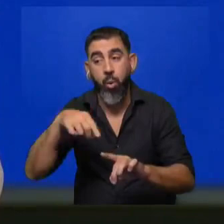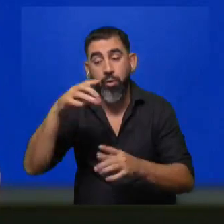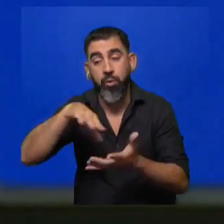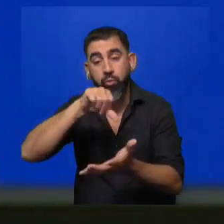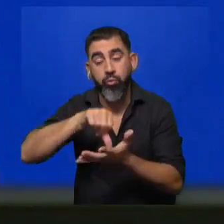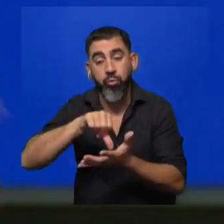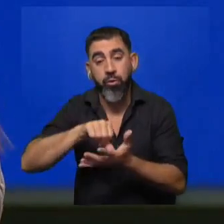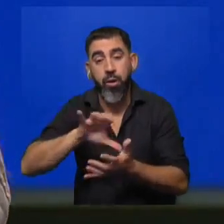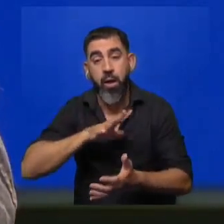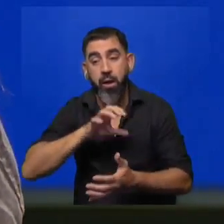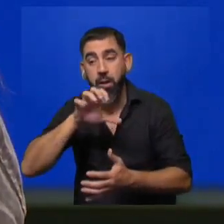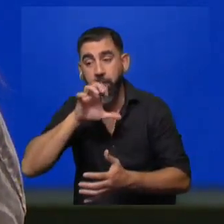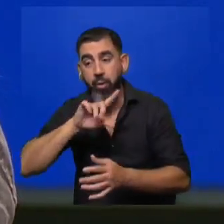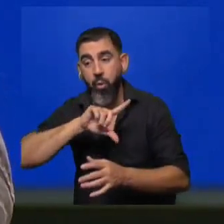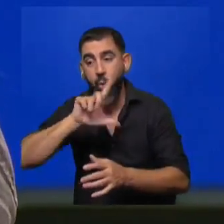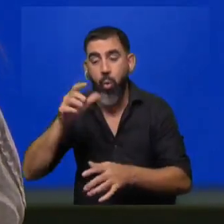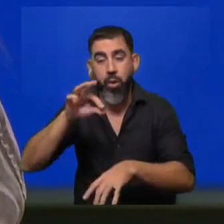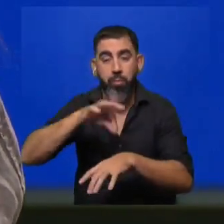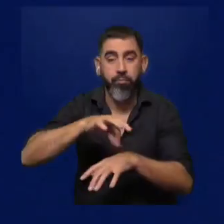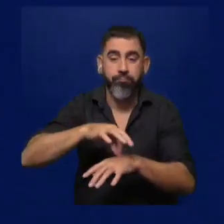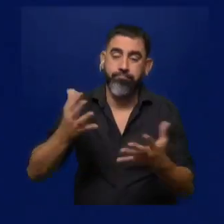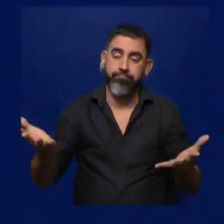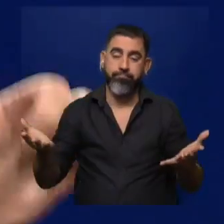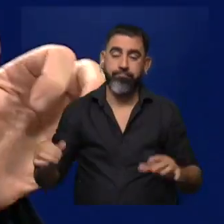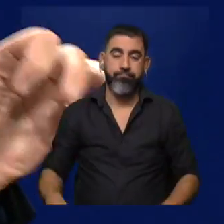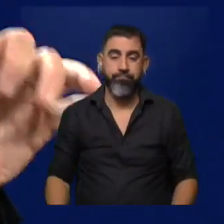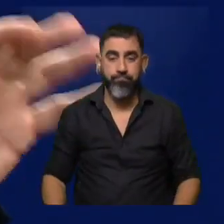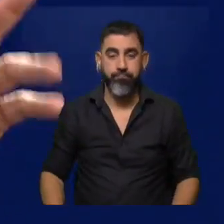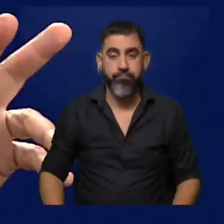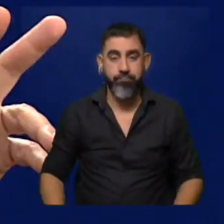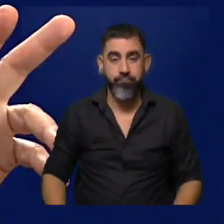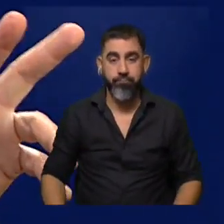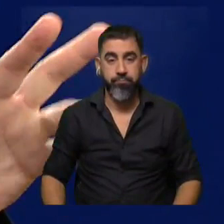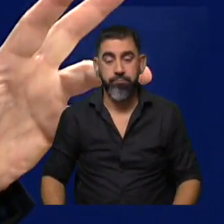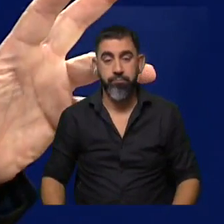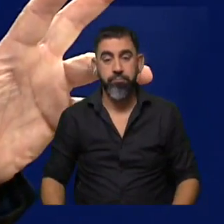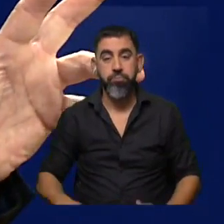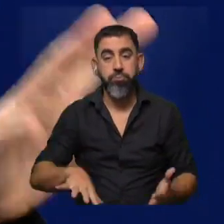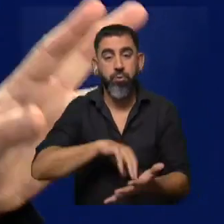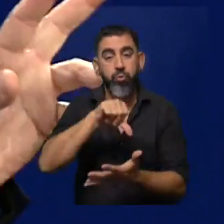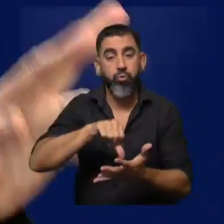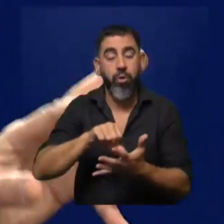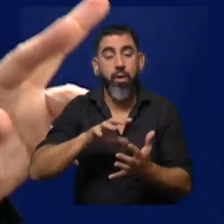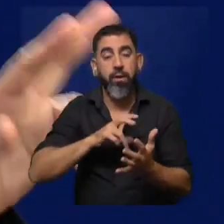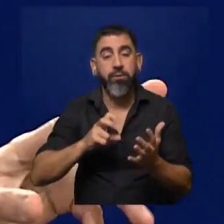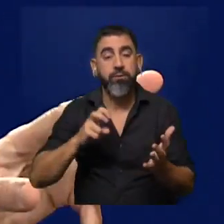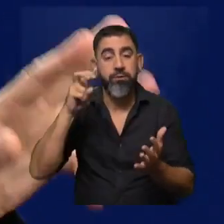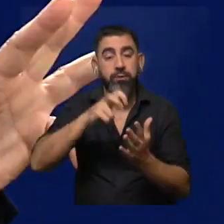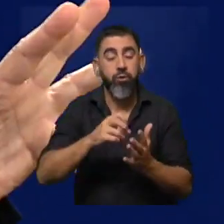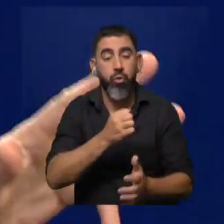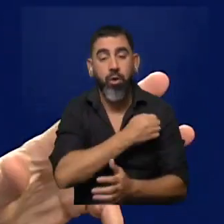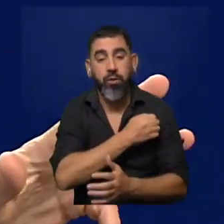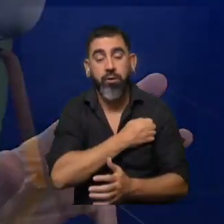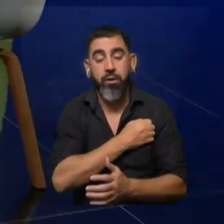caninos, entonces está, 1 más 1. Demoró nada. O sea que hoy, como ciudades de importancia, Salto, Bella Unión, Artigas